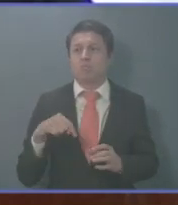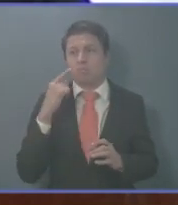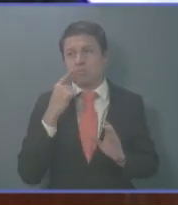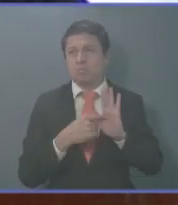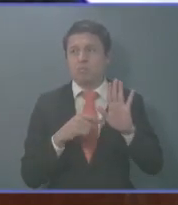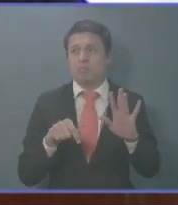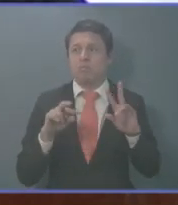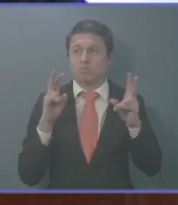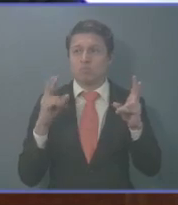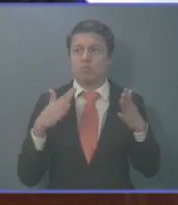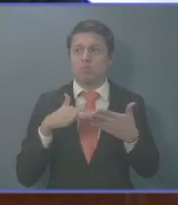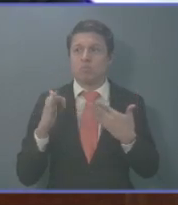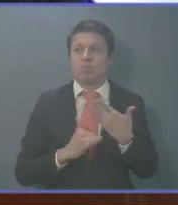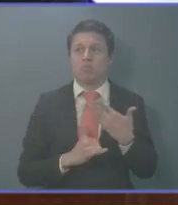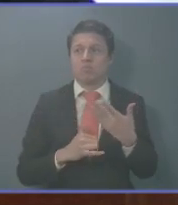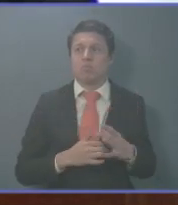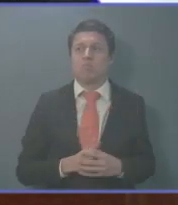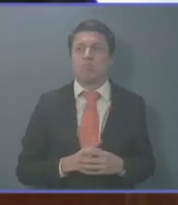proyecto?